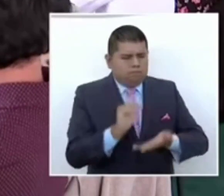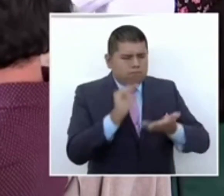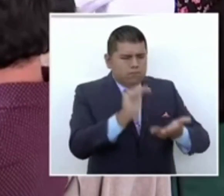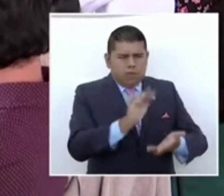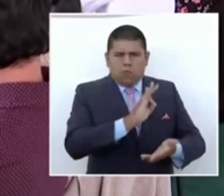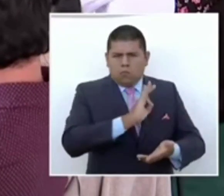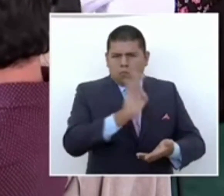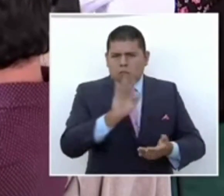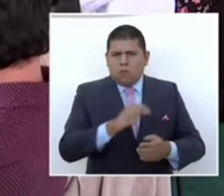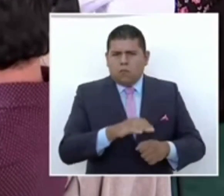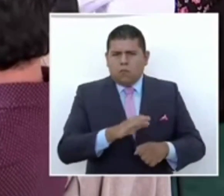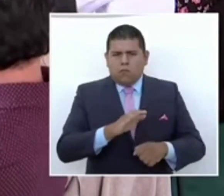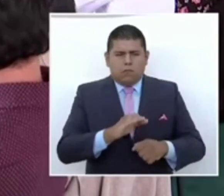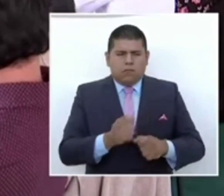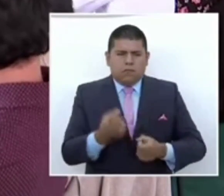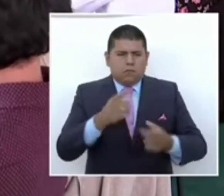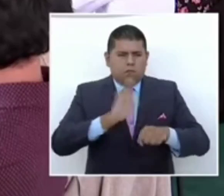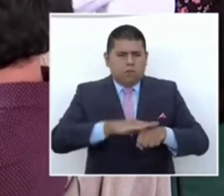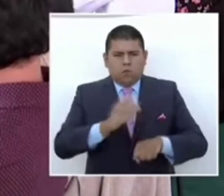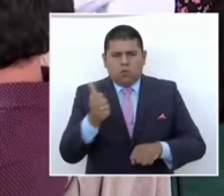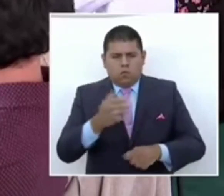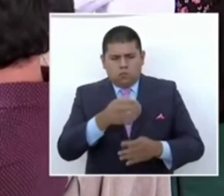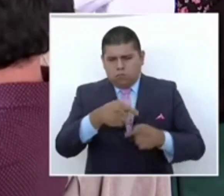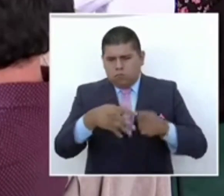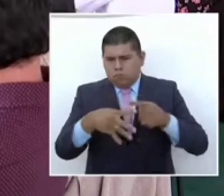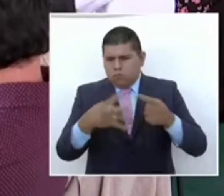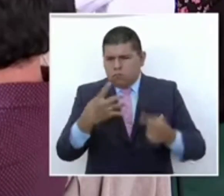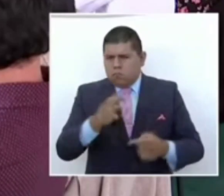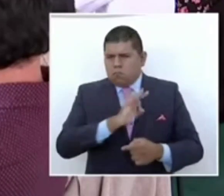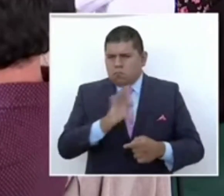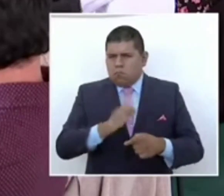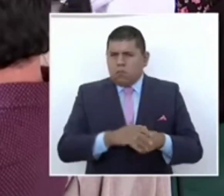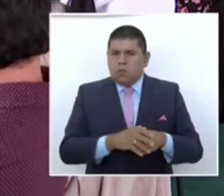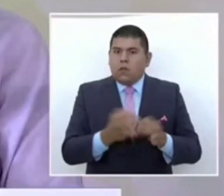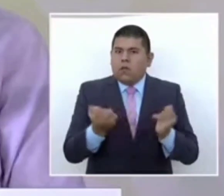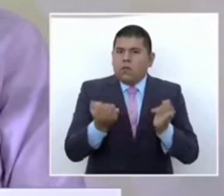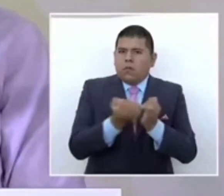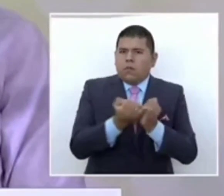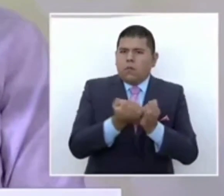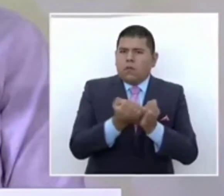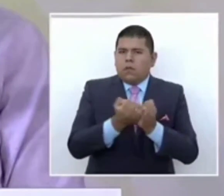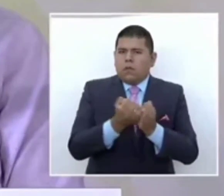de los programas de bienestar. Y